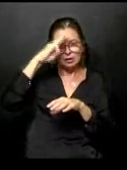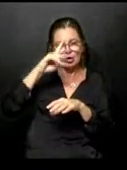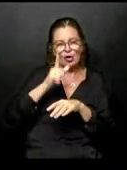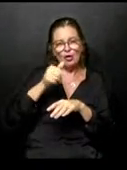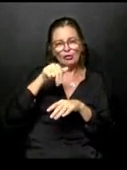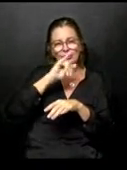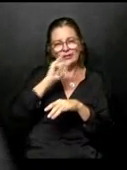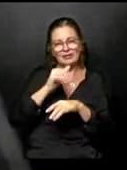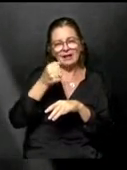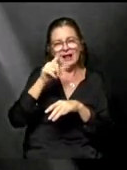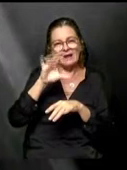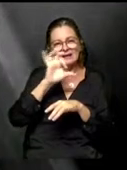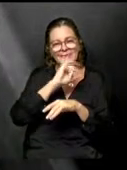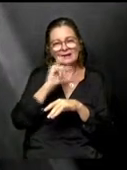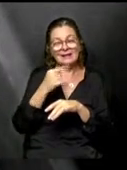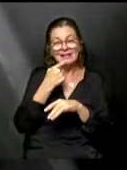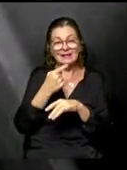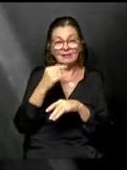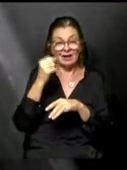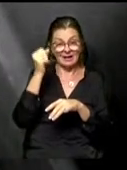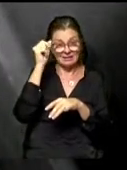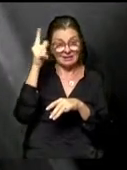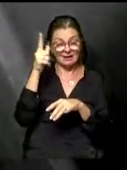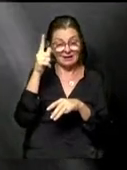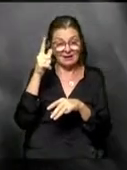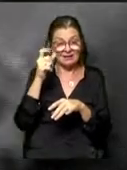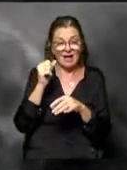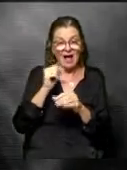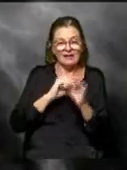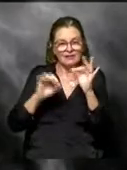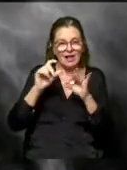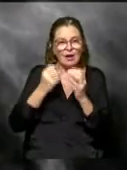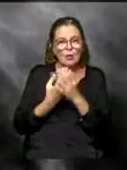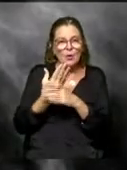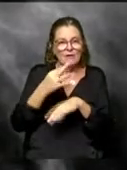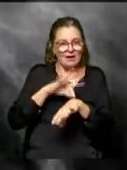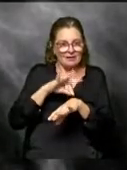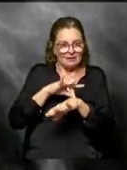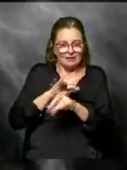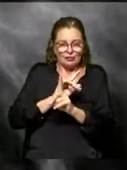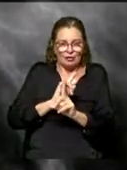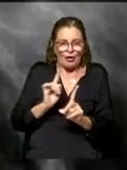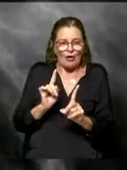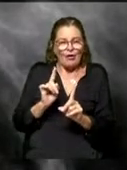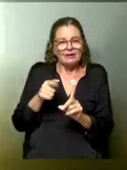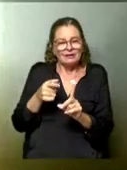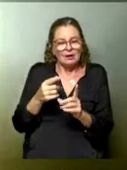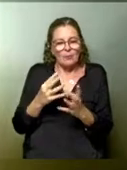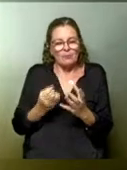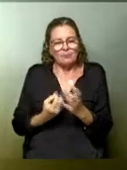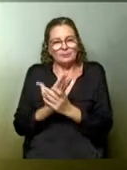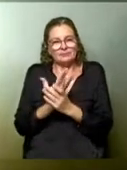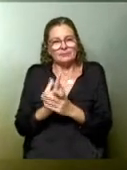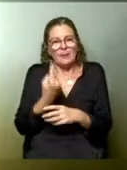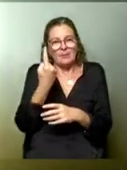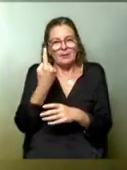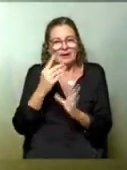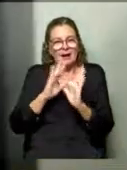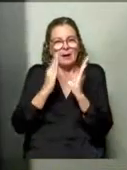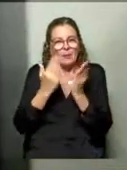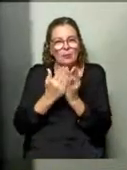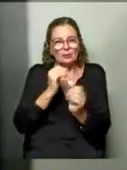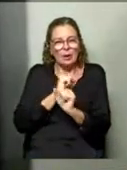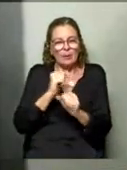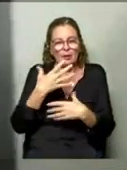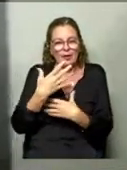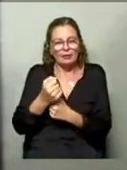González. Si bien la inteligencia artificial en la medicina no es nueva, los creadores de este modelo aseguran que es la primera del mundo que puede ayudar